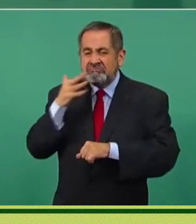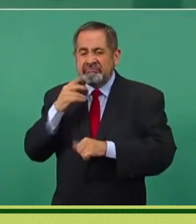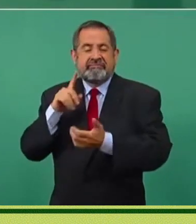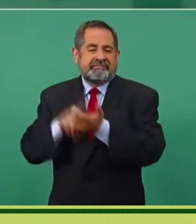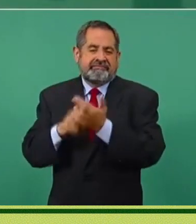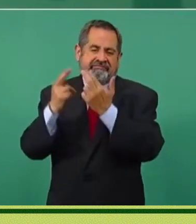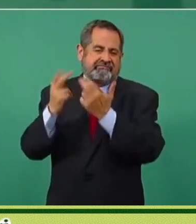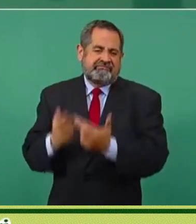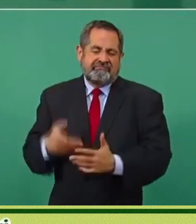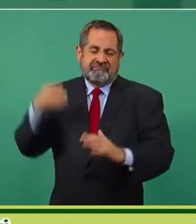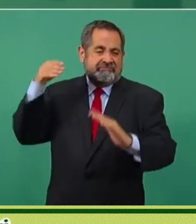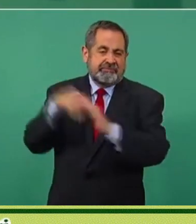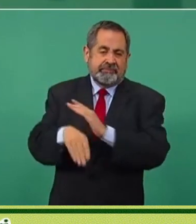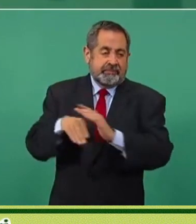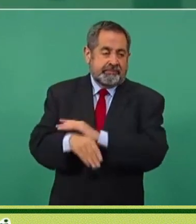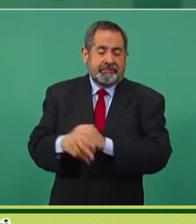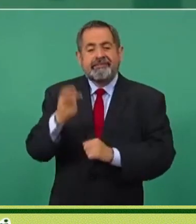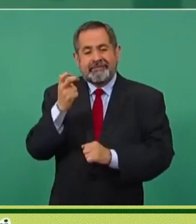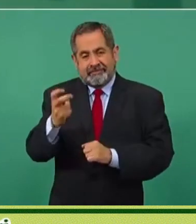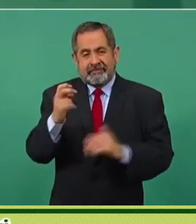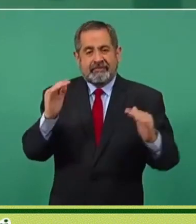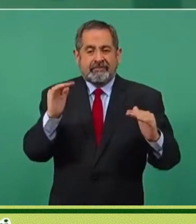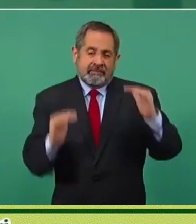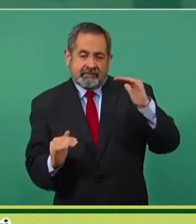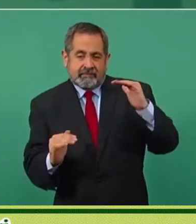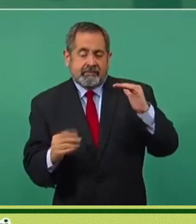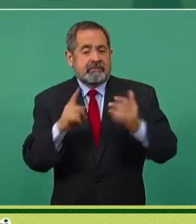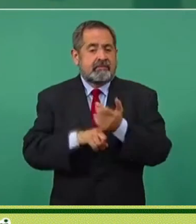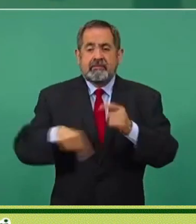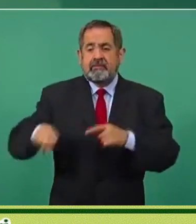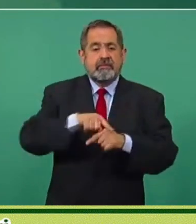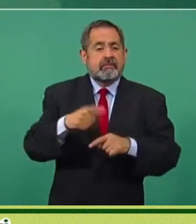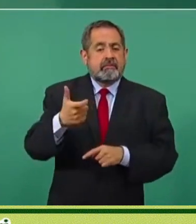Es la causa principal de la desigualdad económica.